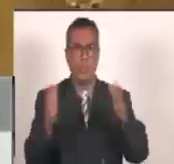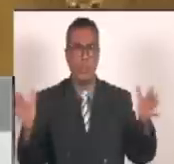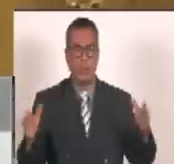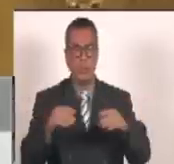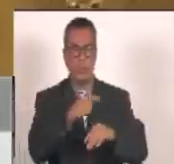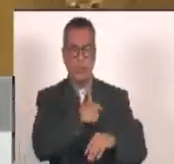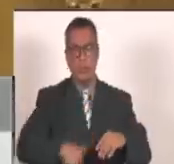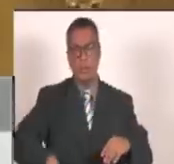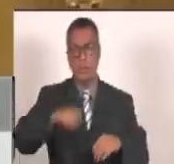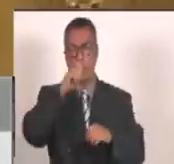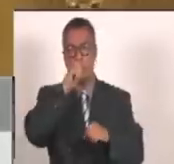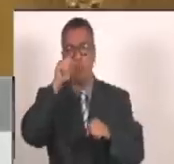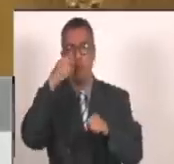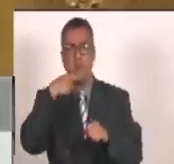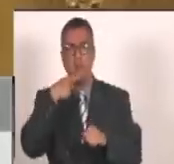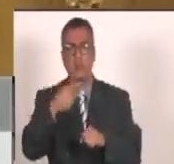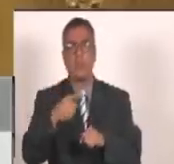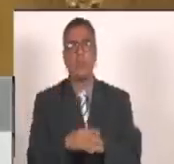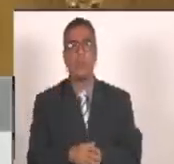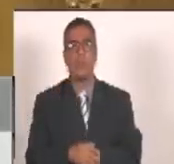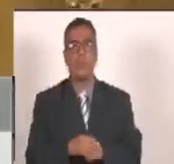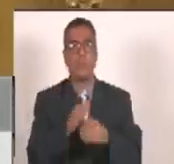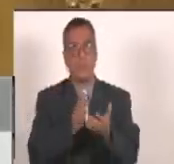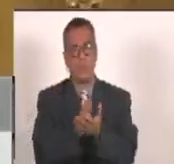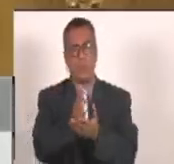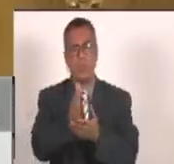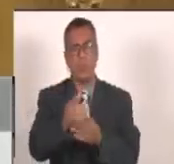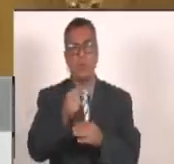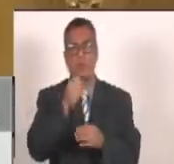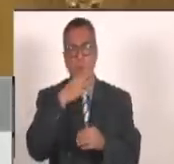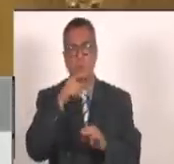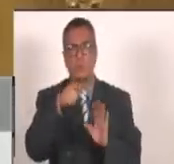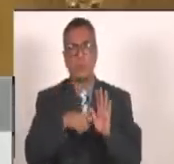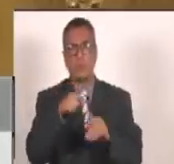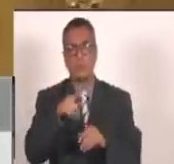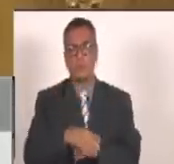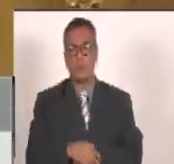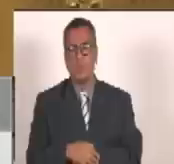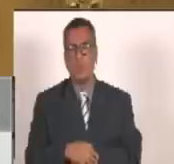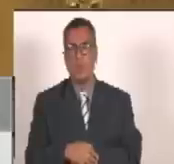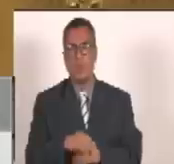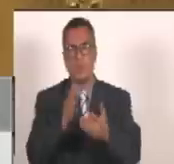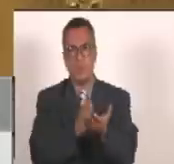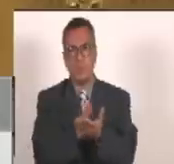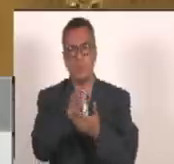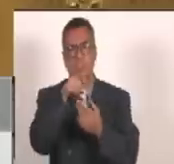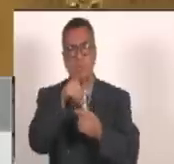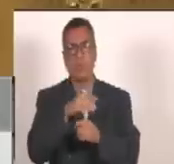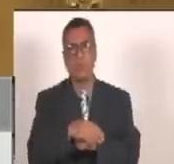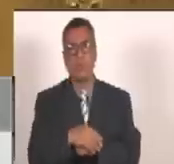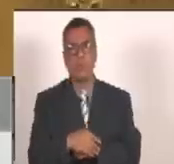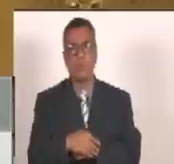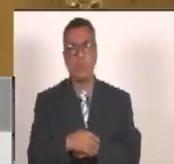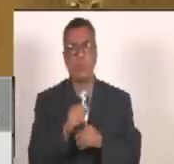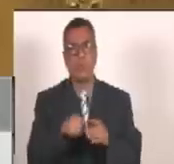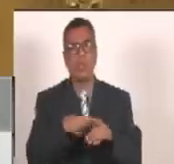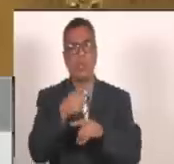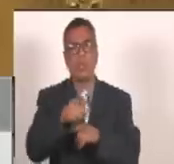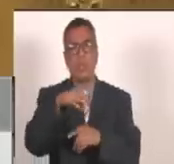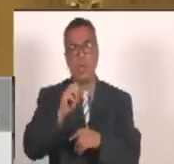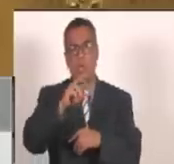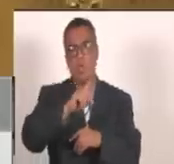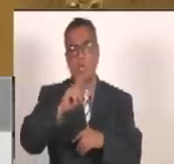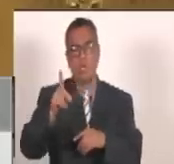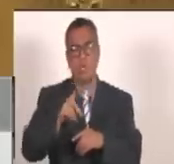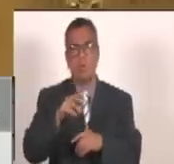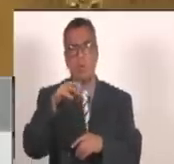presidente Nicolás Maduro, nos dice que estamos por el camino correcto de la historia. Continuamos a la provincia de